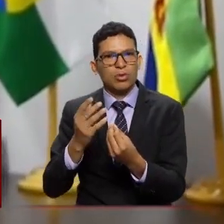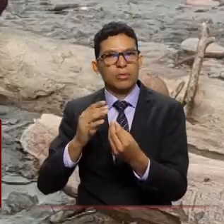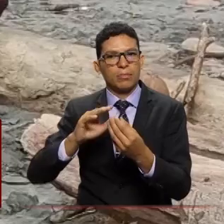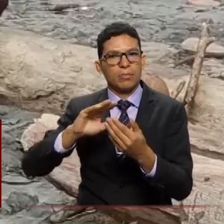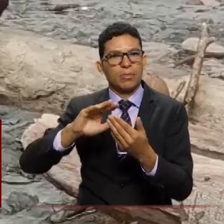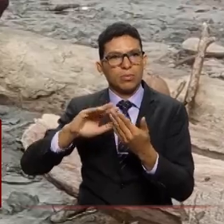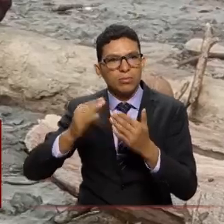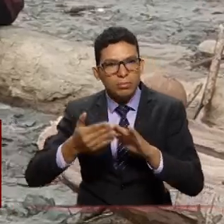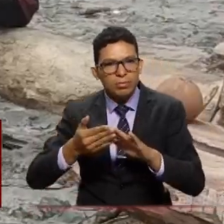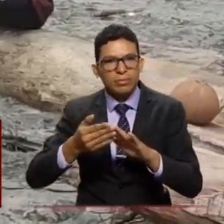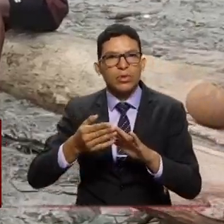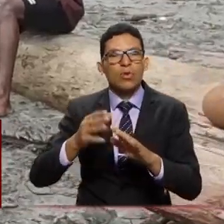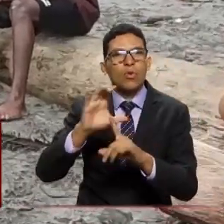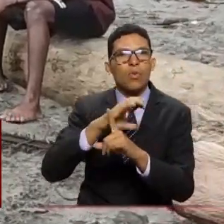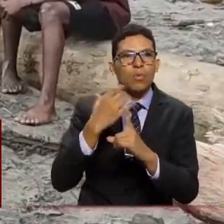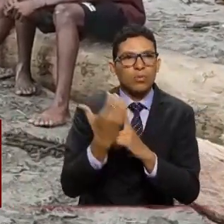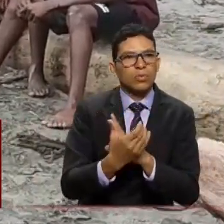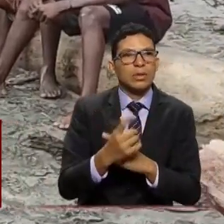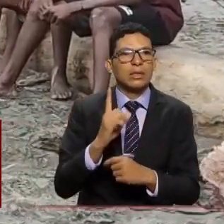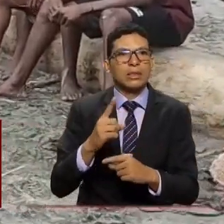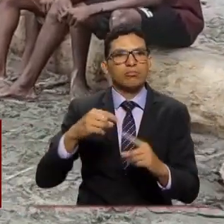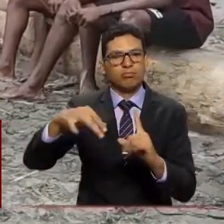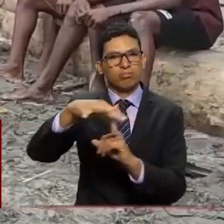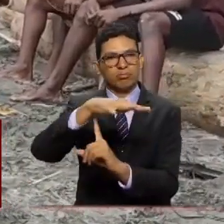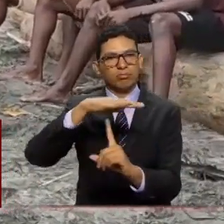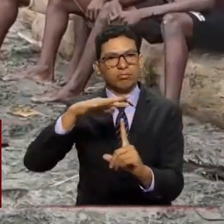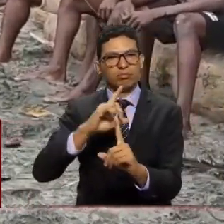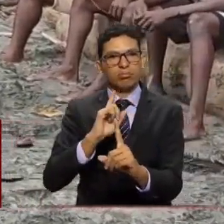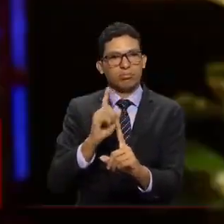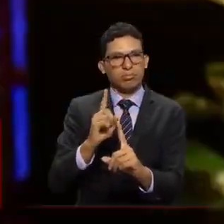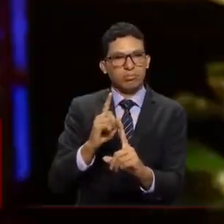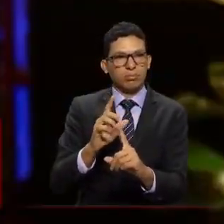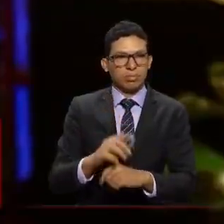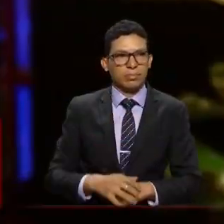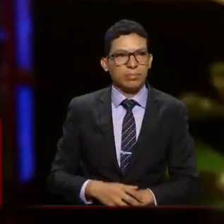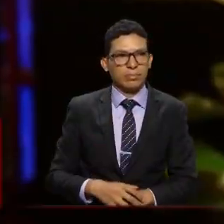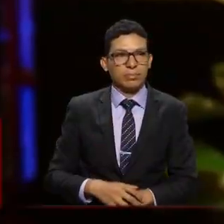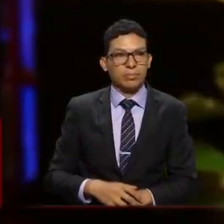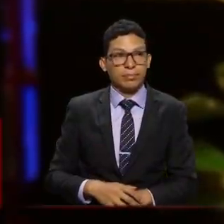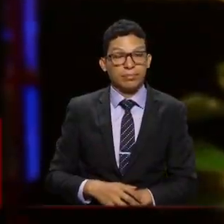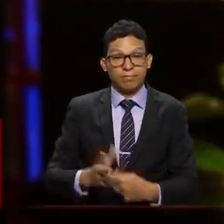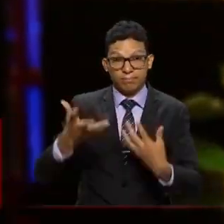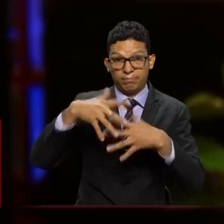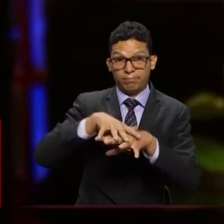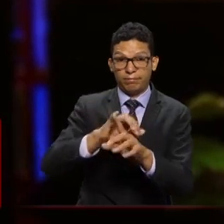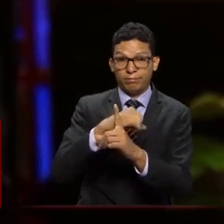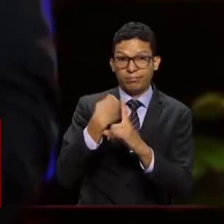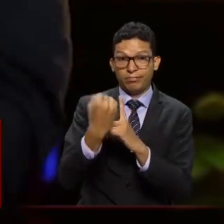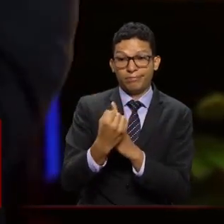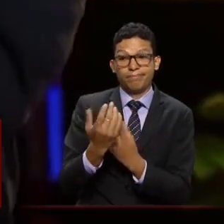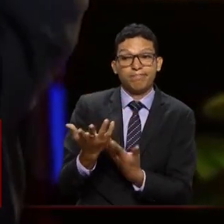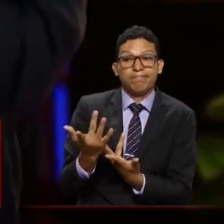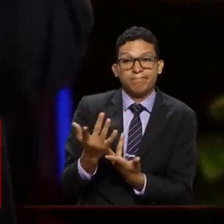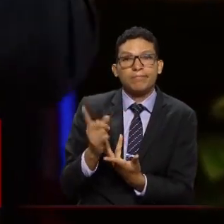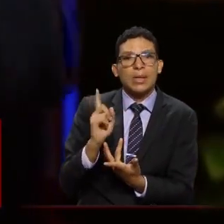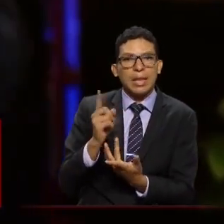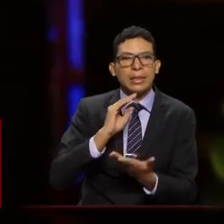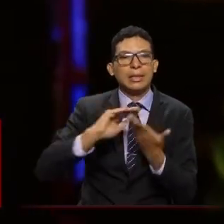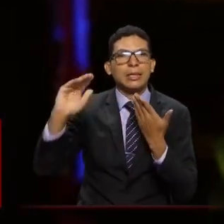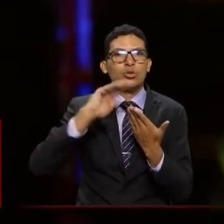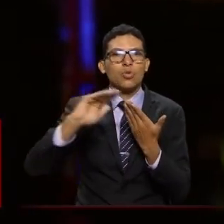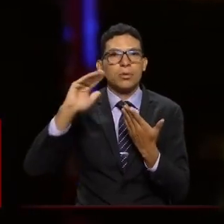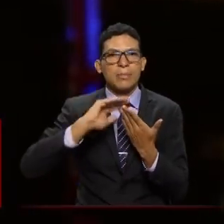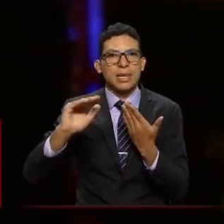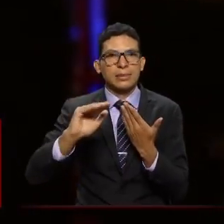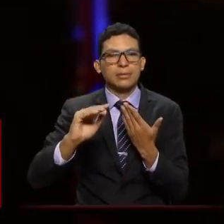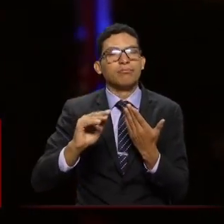de todas las condiciones geográficas y biogeográficas. En las redes sociales se espera que el humorista ofrezca disculpas y